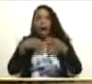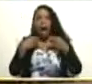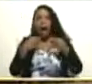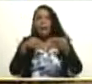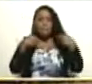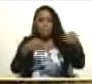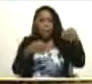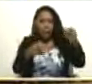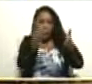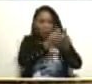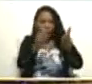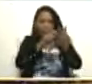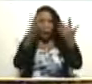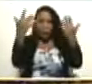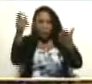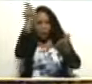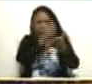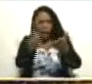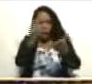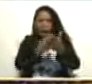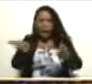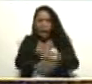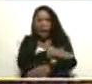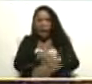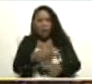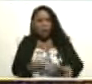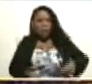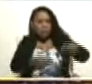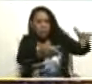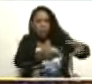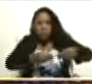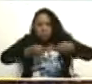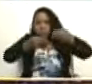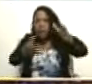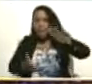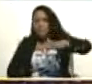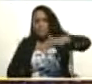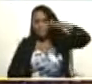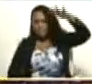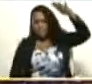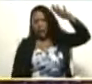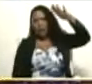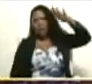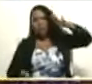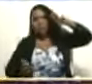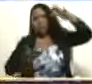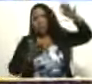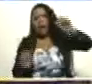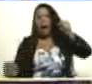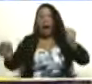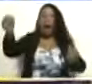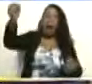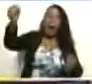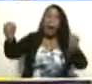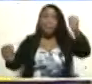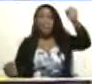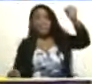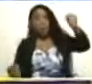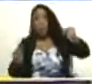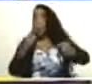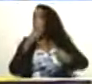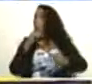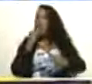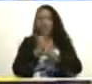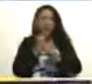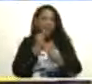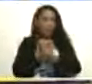escritos por gente humilde de la calle. En el buzón, un camión, no existían redes sociales, ya